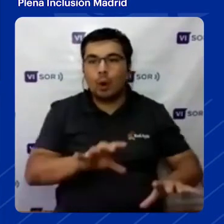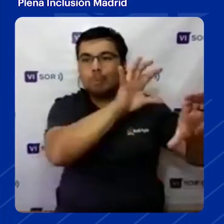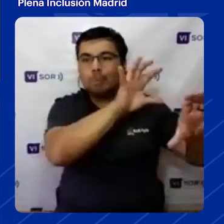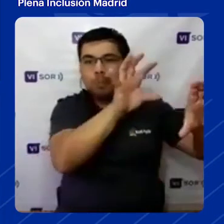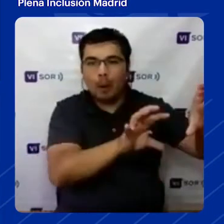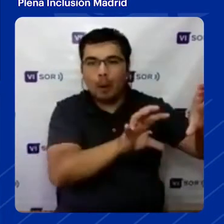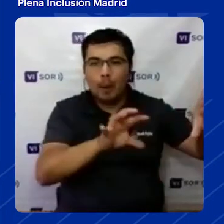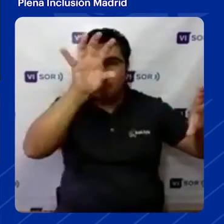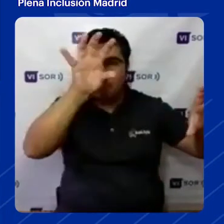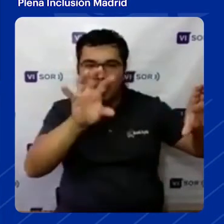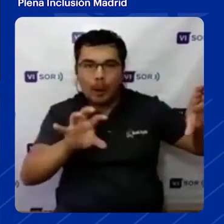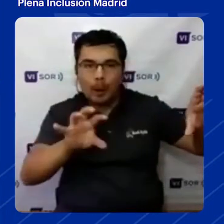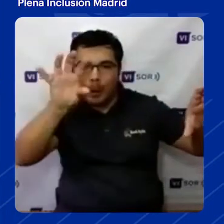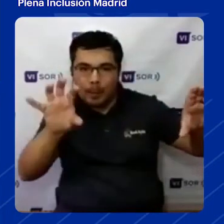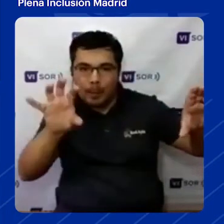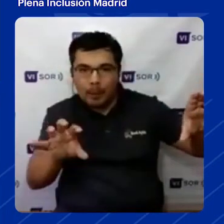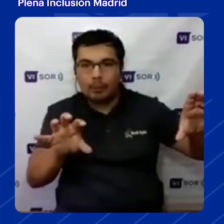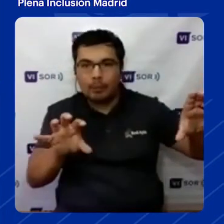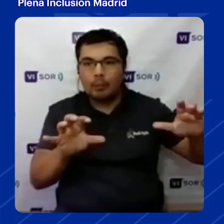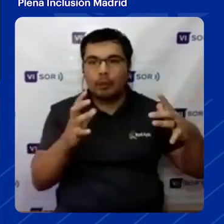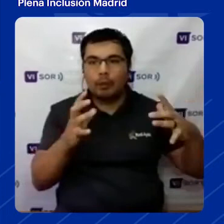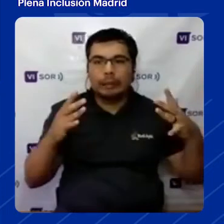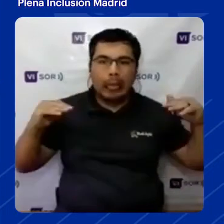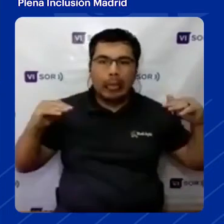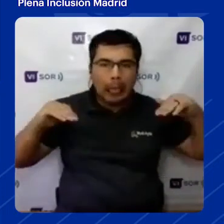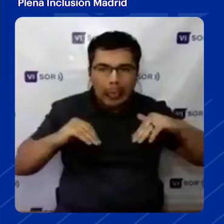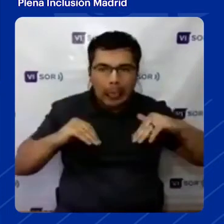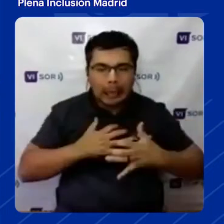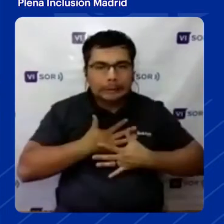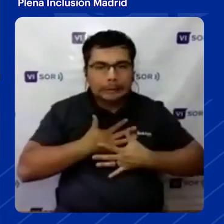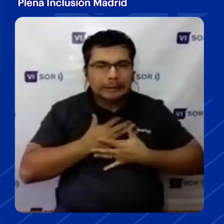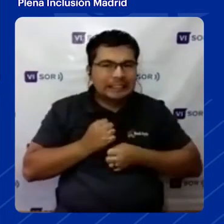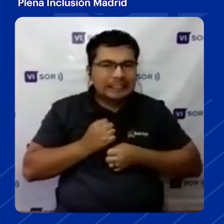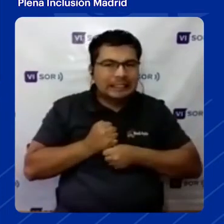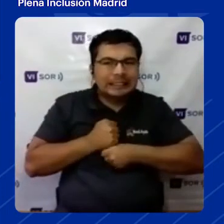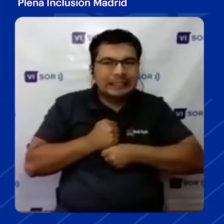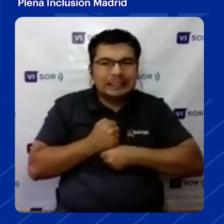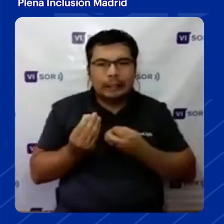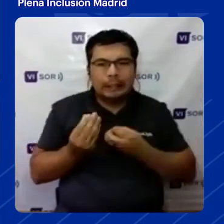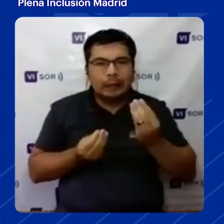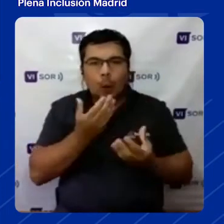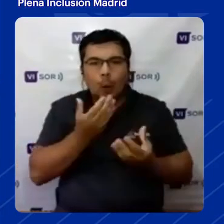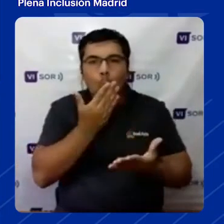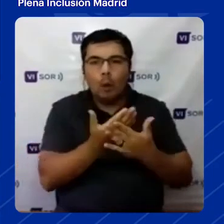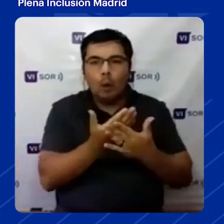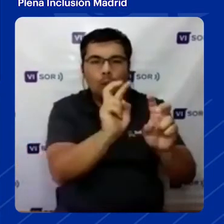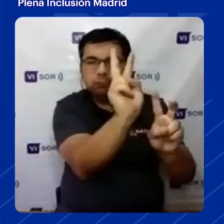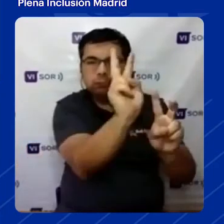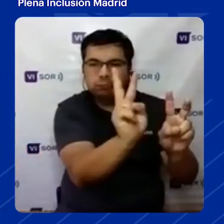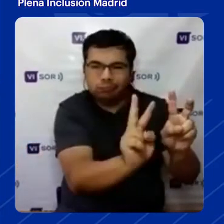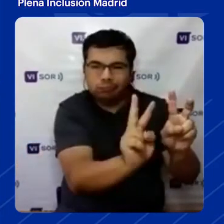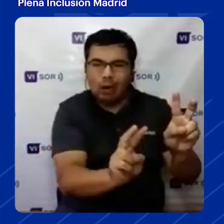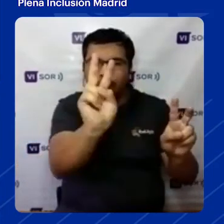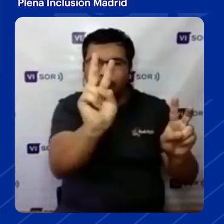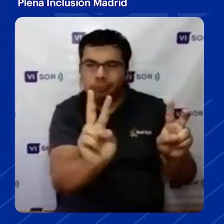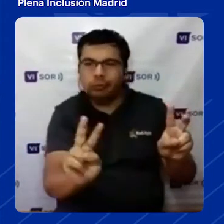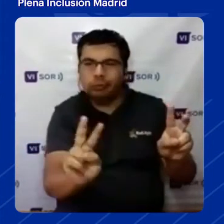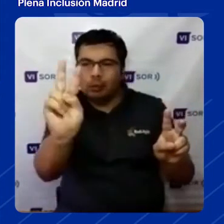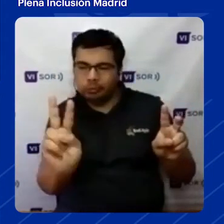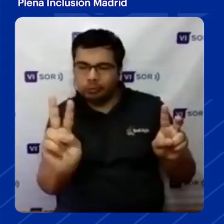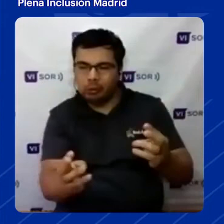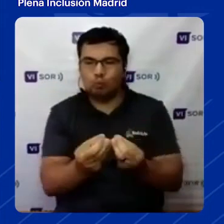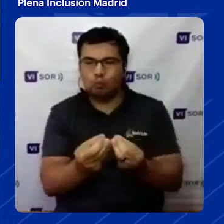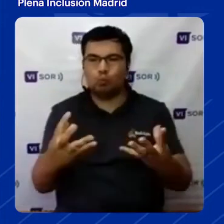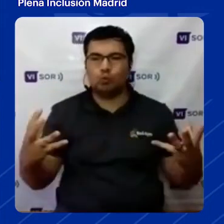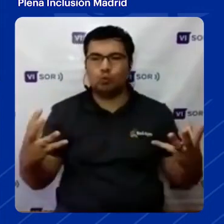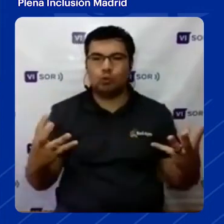cómo se agobiaría también una persona que tiene dificultad de comprensión cuando ve tanta cantidad de texto y tanto. Pero fíjense muchas de ellas.